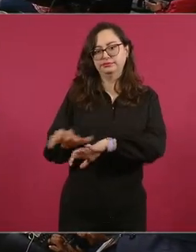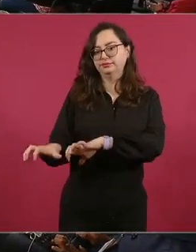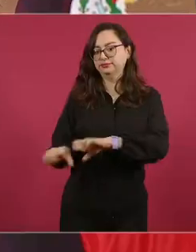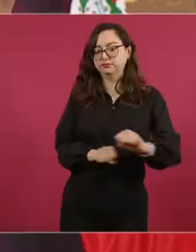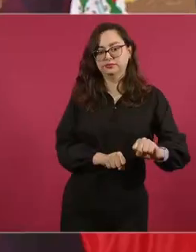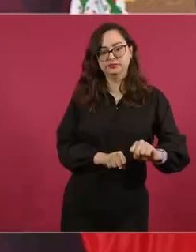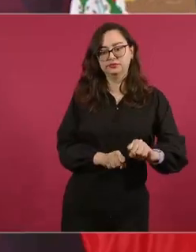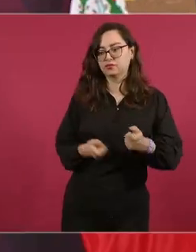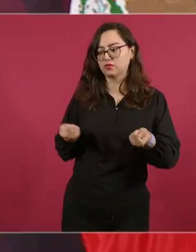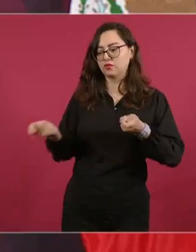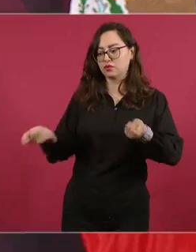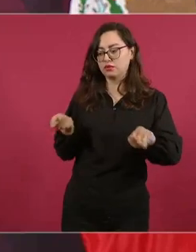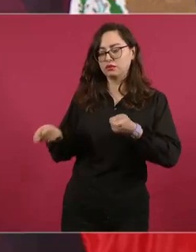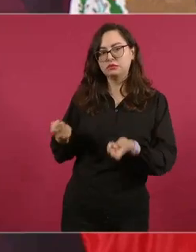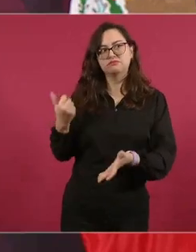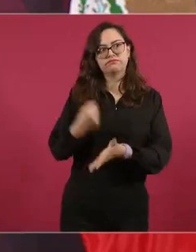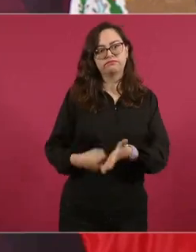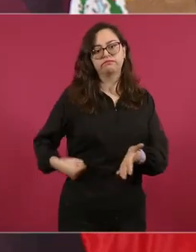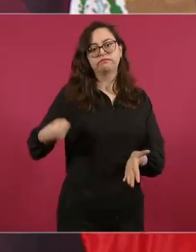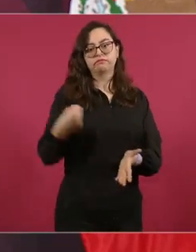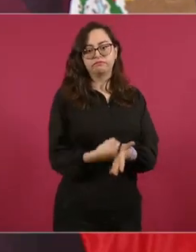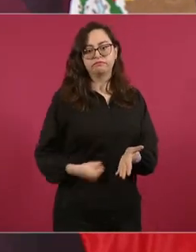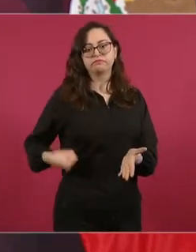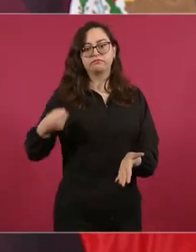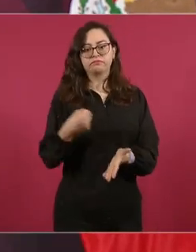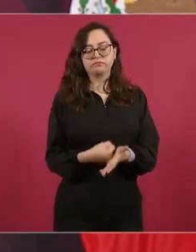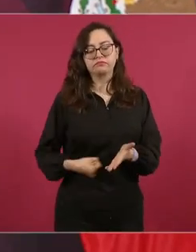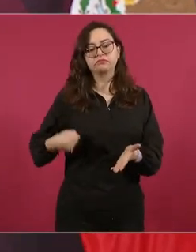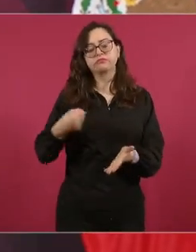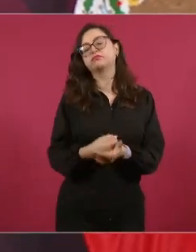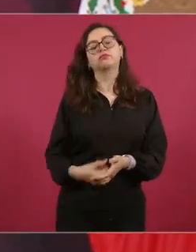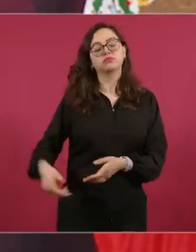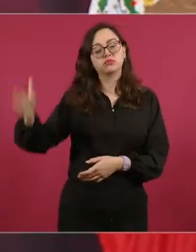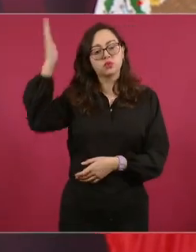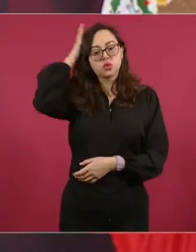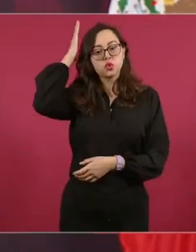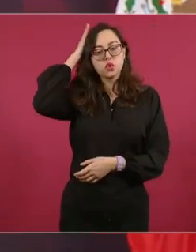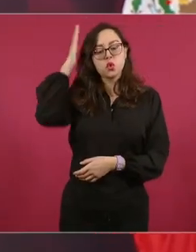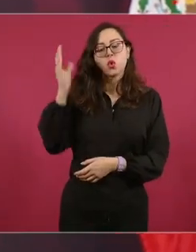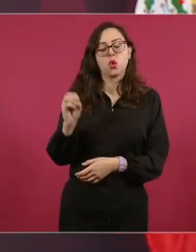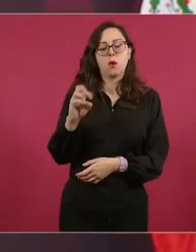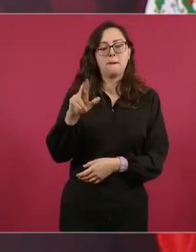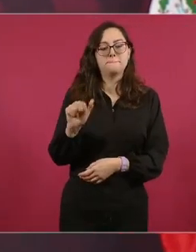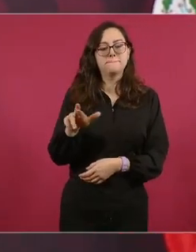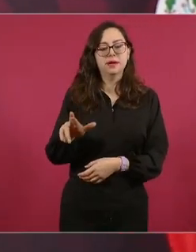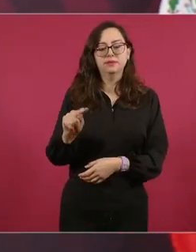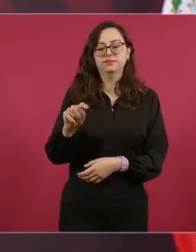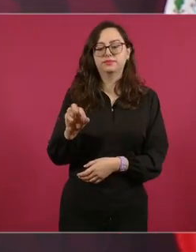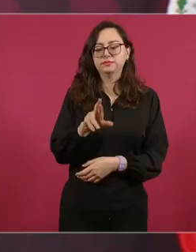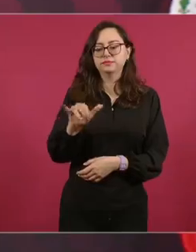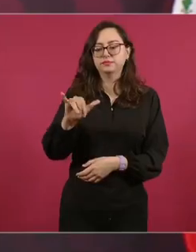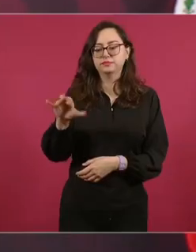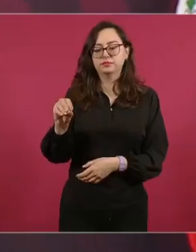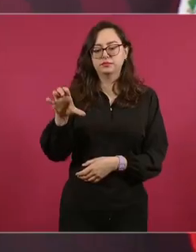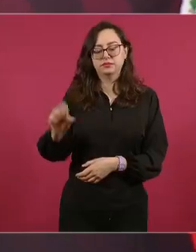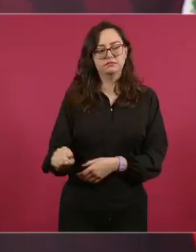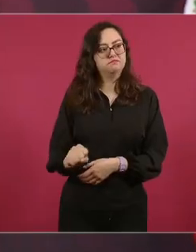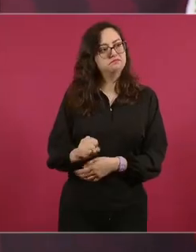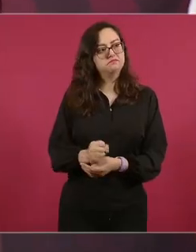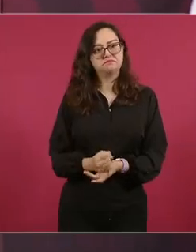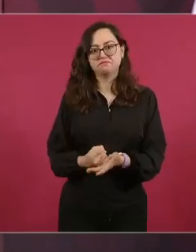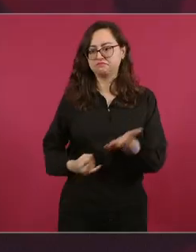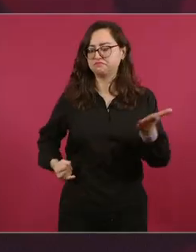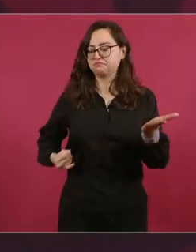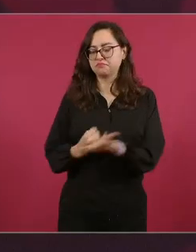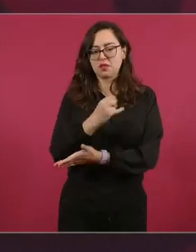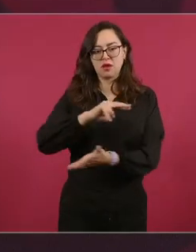Después de mucho tiempo de lucha y por un gran dirigente, Omar Torrijos, se logró firmar un